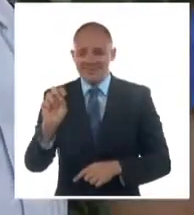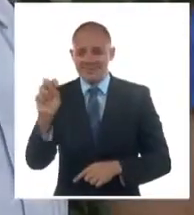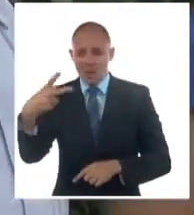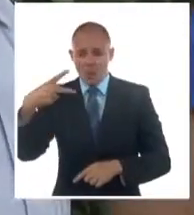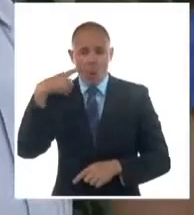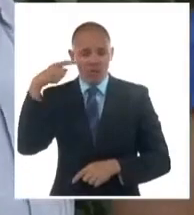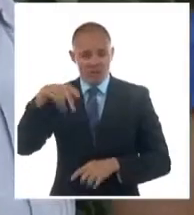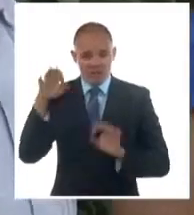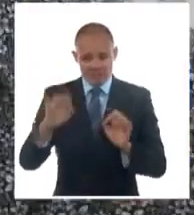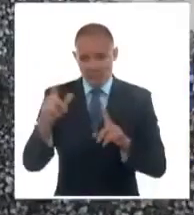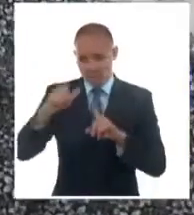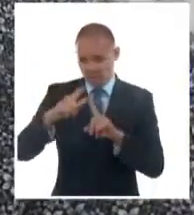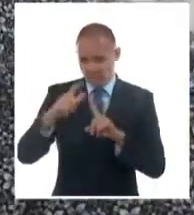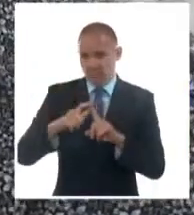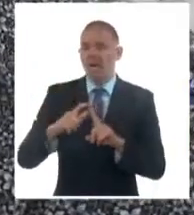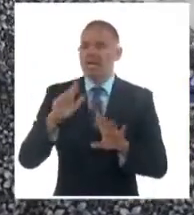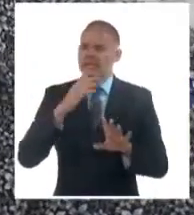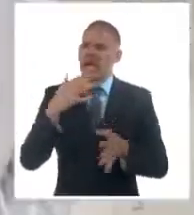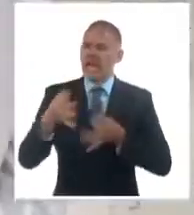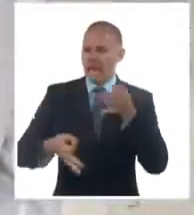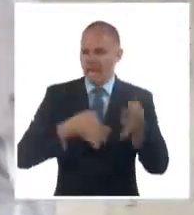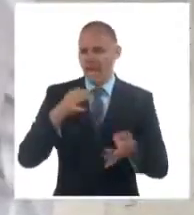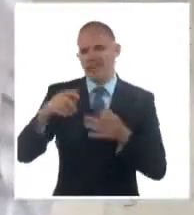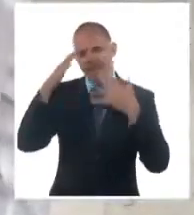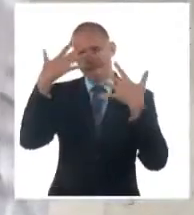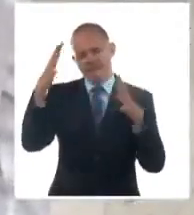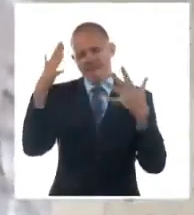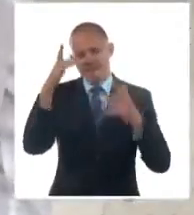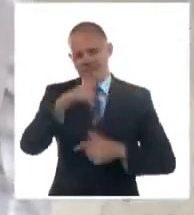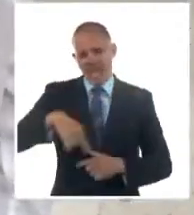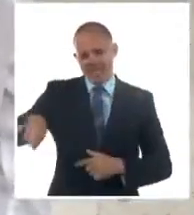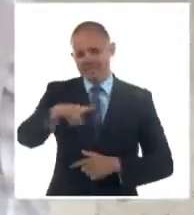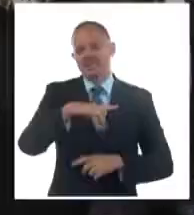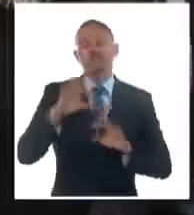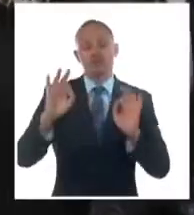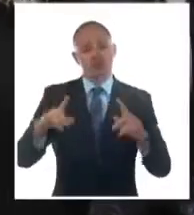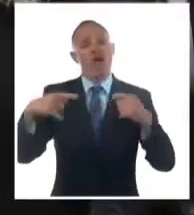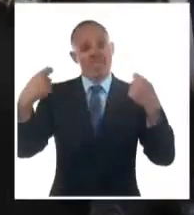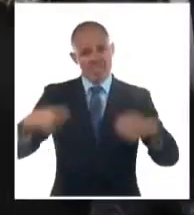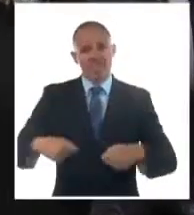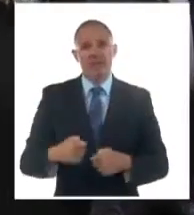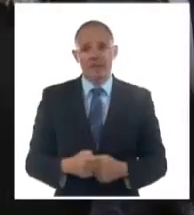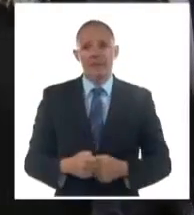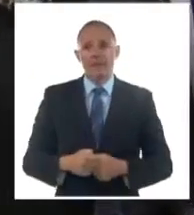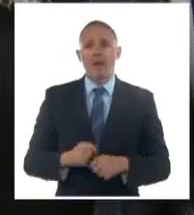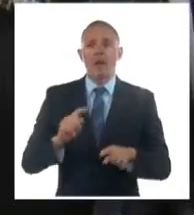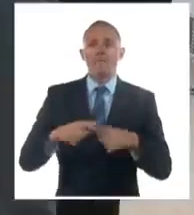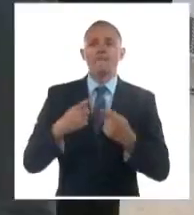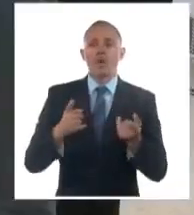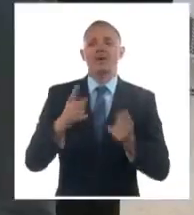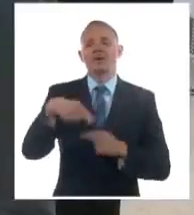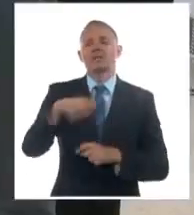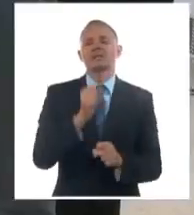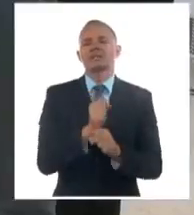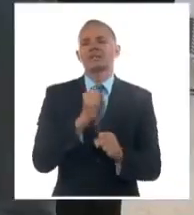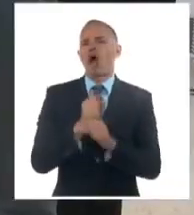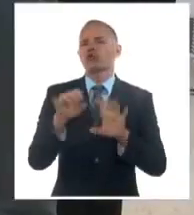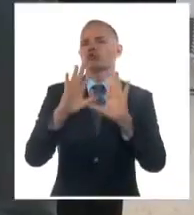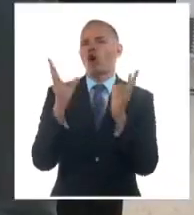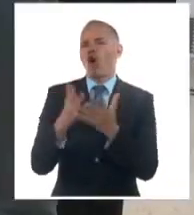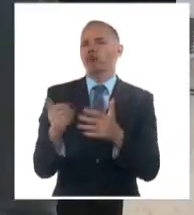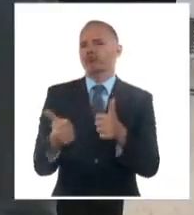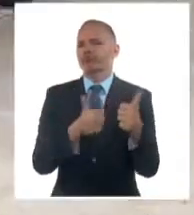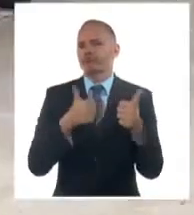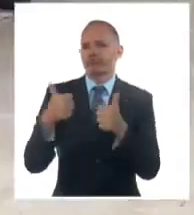Isdalis Rodríguez, resaltó que reconocerlos constituye un deber ineludible para el gobierno y el movimiento sindical